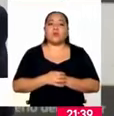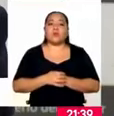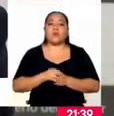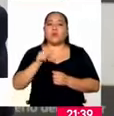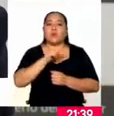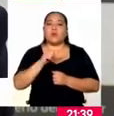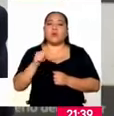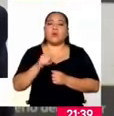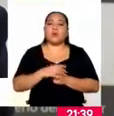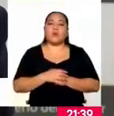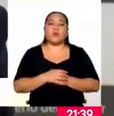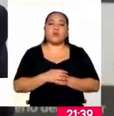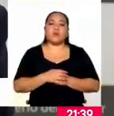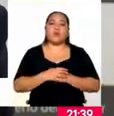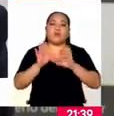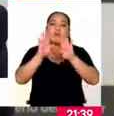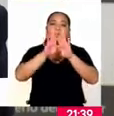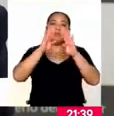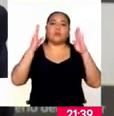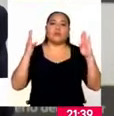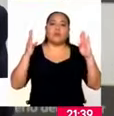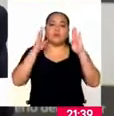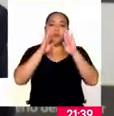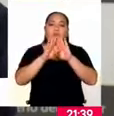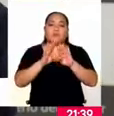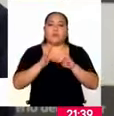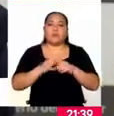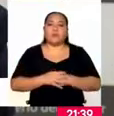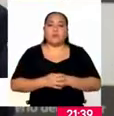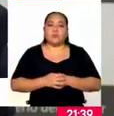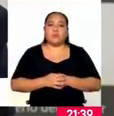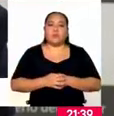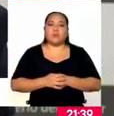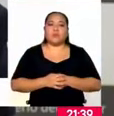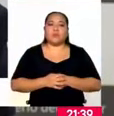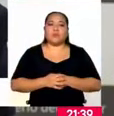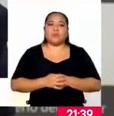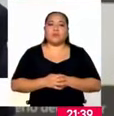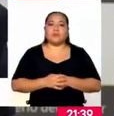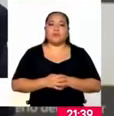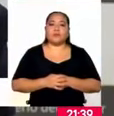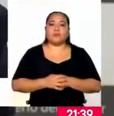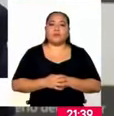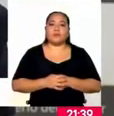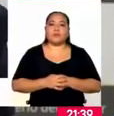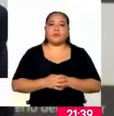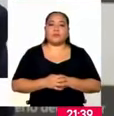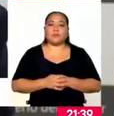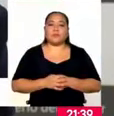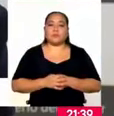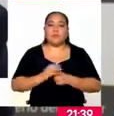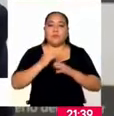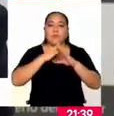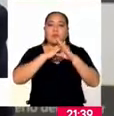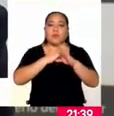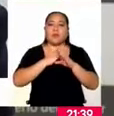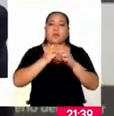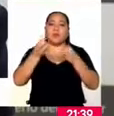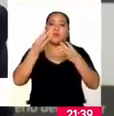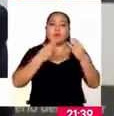o semiabiertos, con restricción de movilidad. El boleto